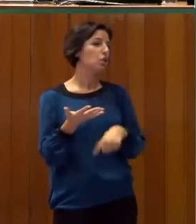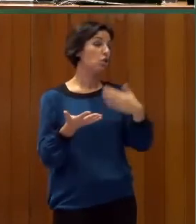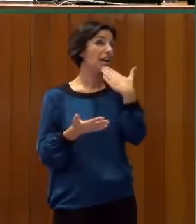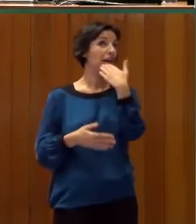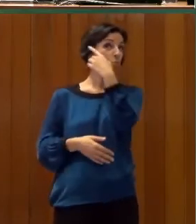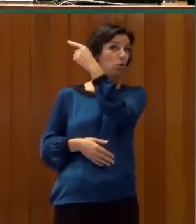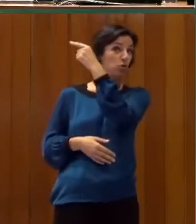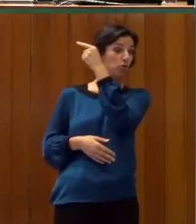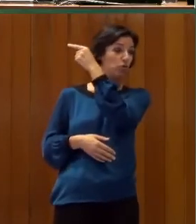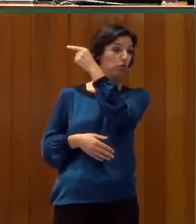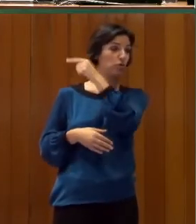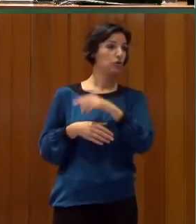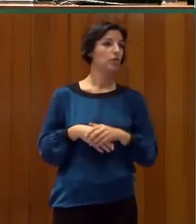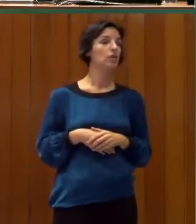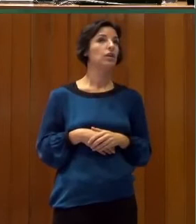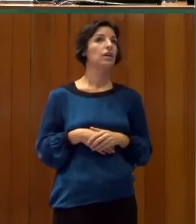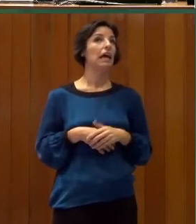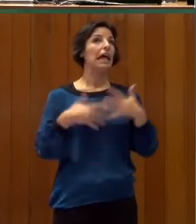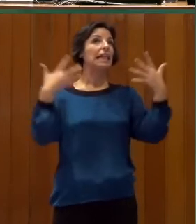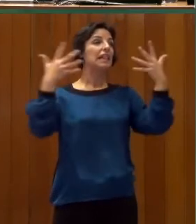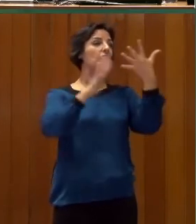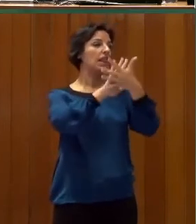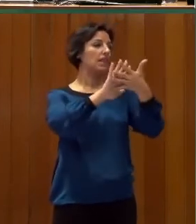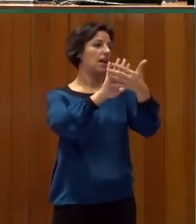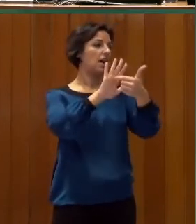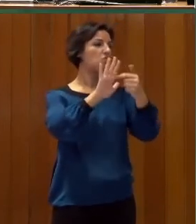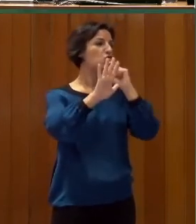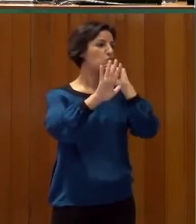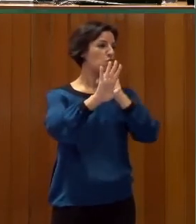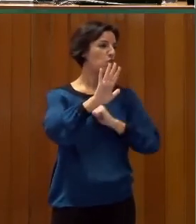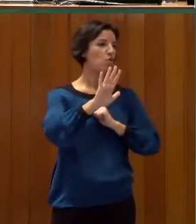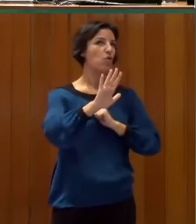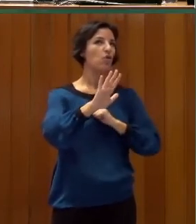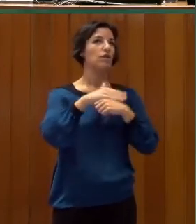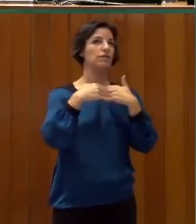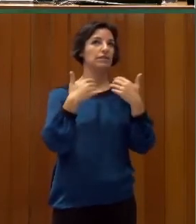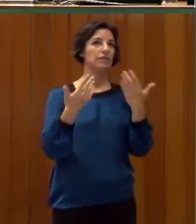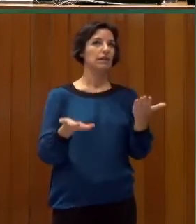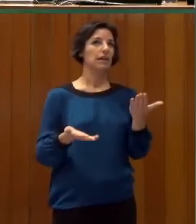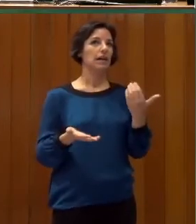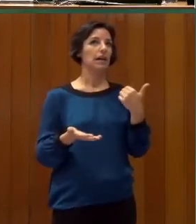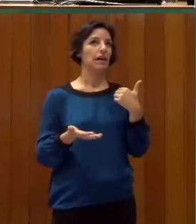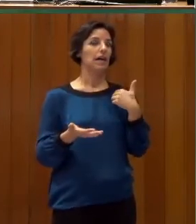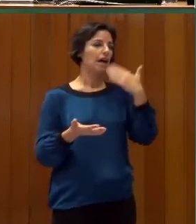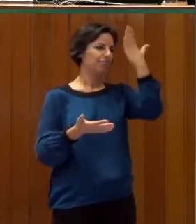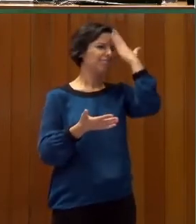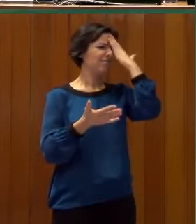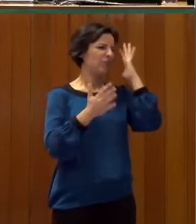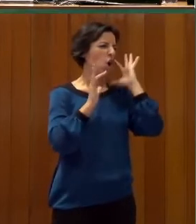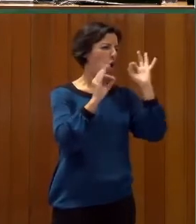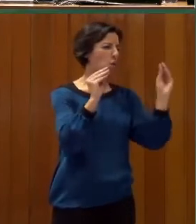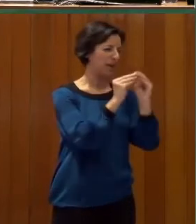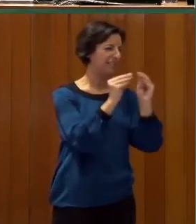cómo sería la interferencia en esta versión signada. Tenemos por un lado la condición congruente en la que